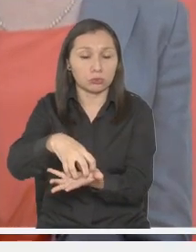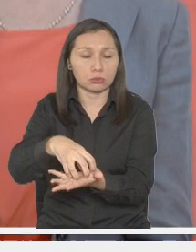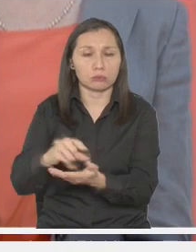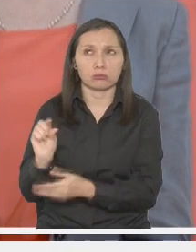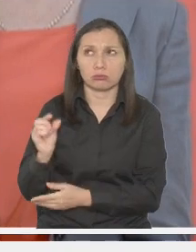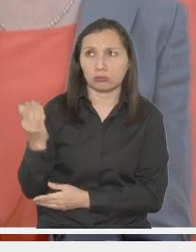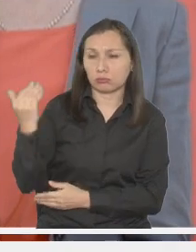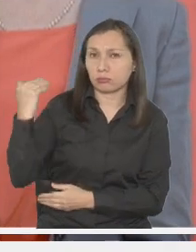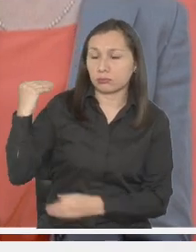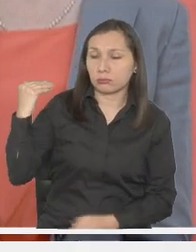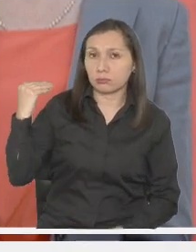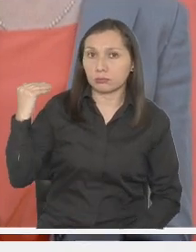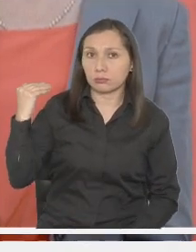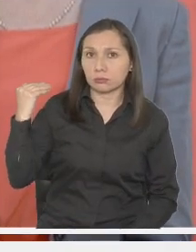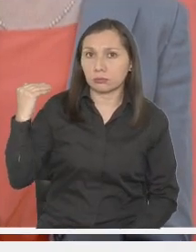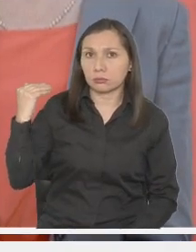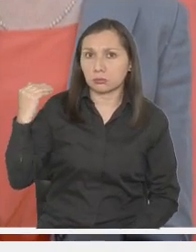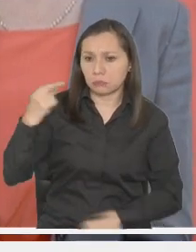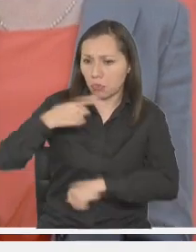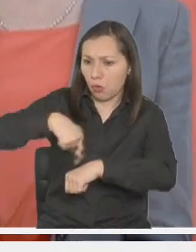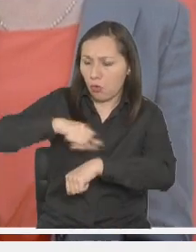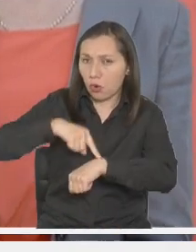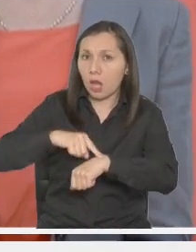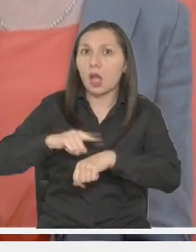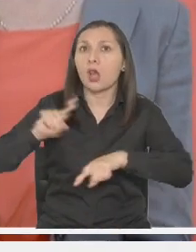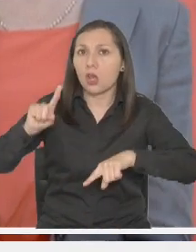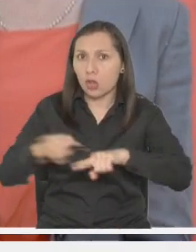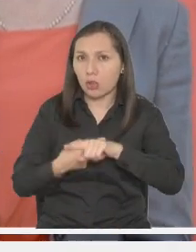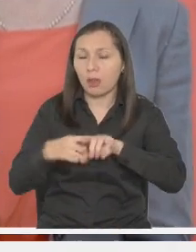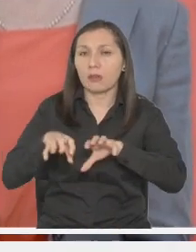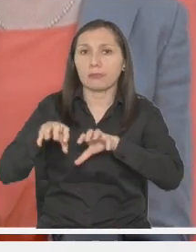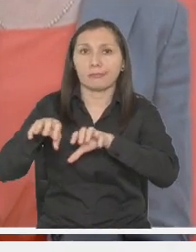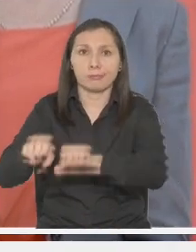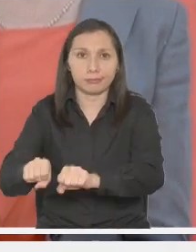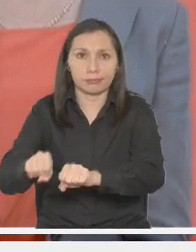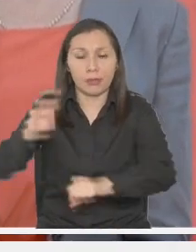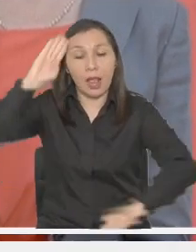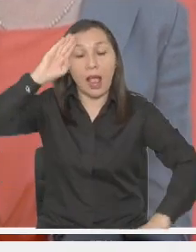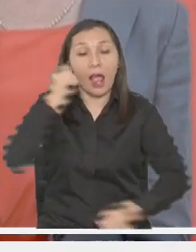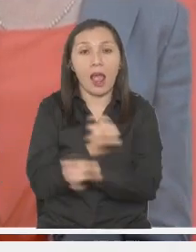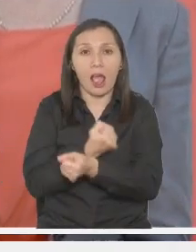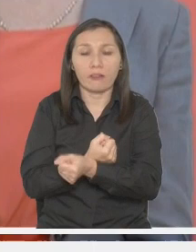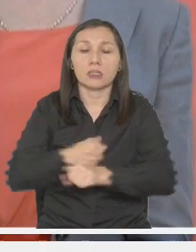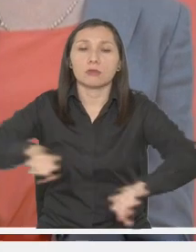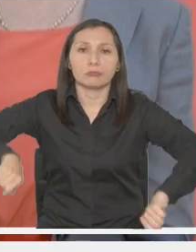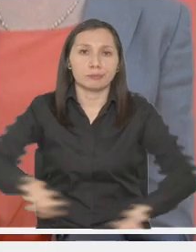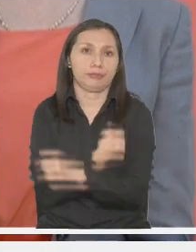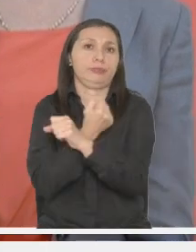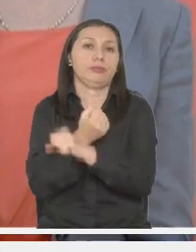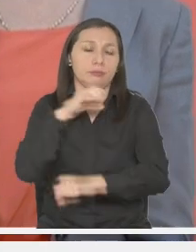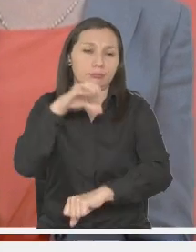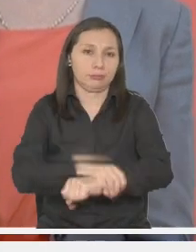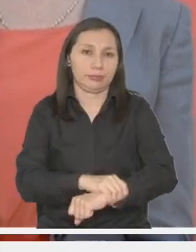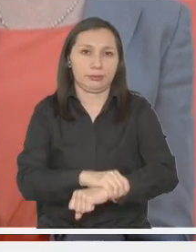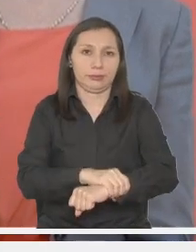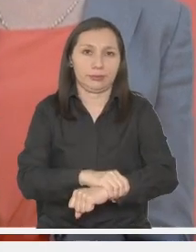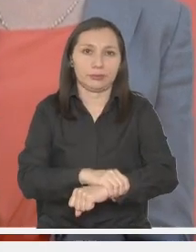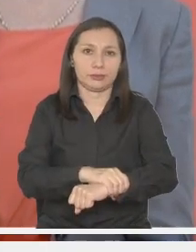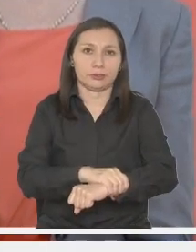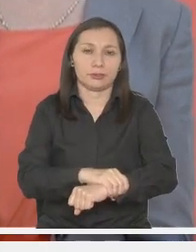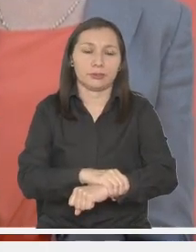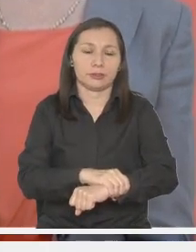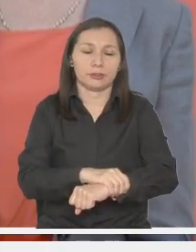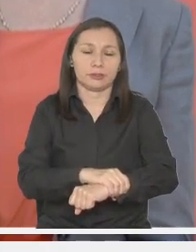hace un par de horas tuvimos otro procedimiento en donde Carabineros procedió a detener a,